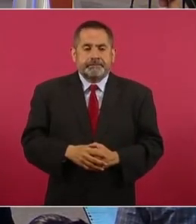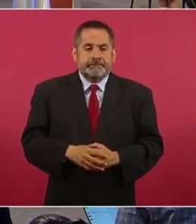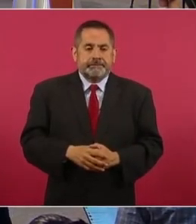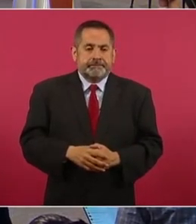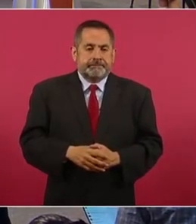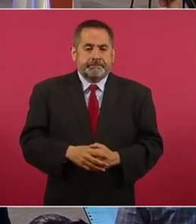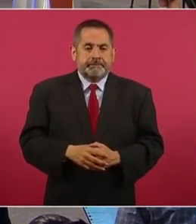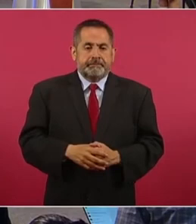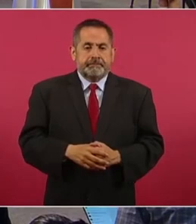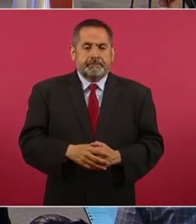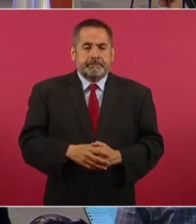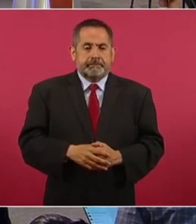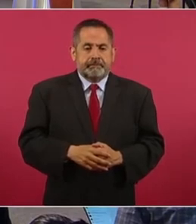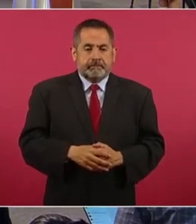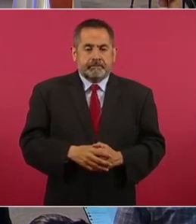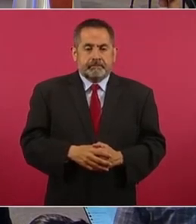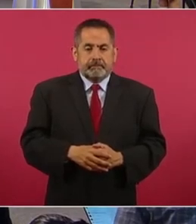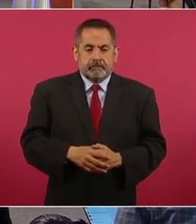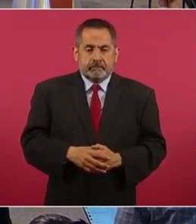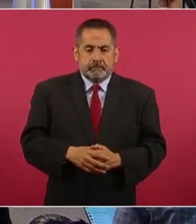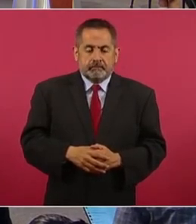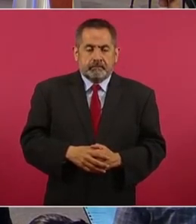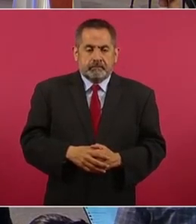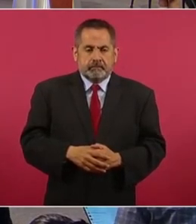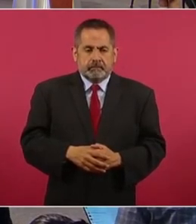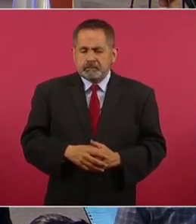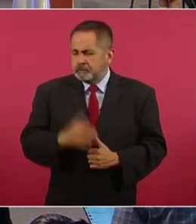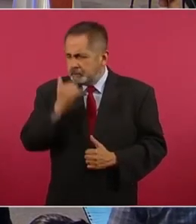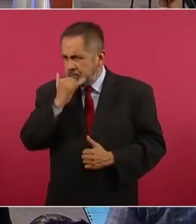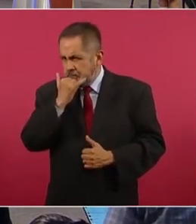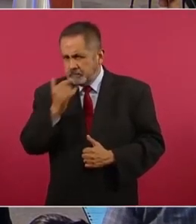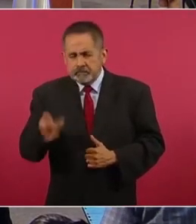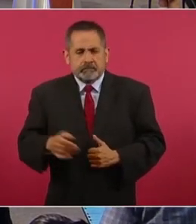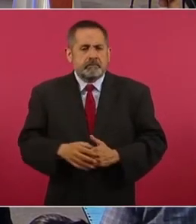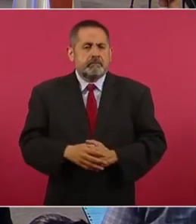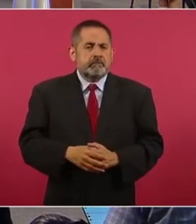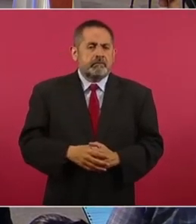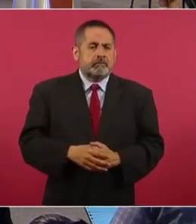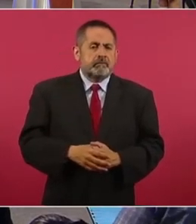Y esto es lo que mande.